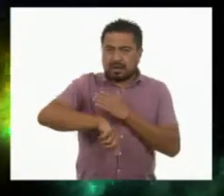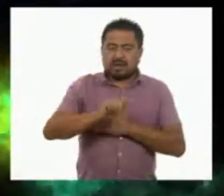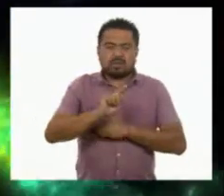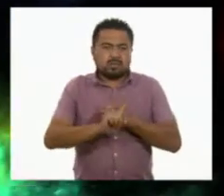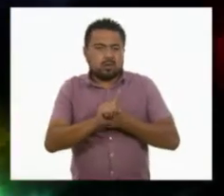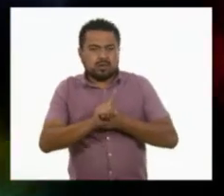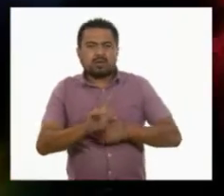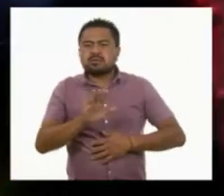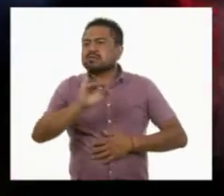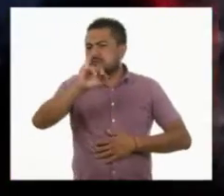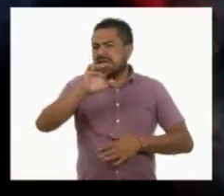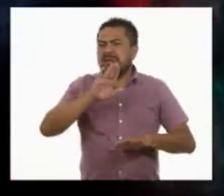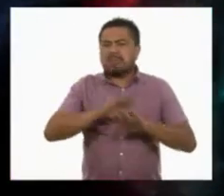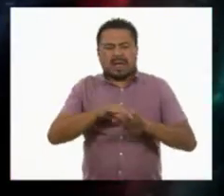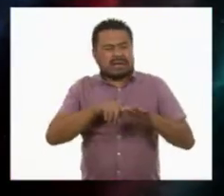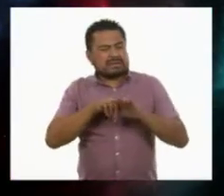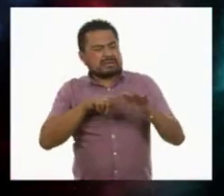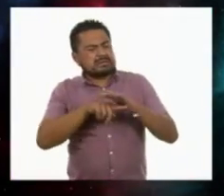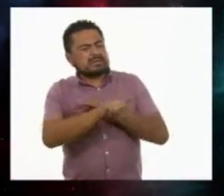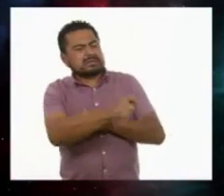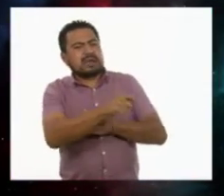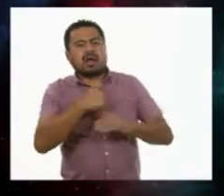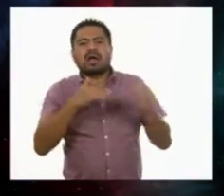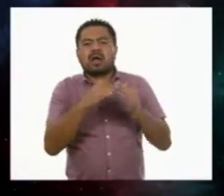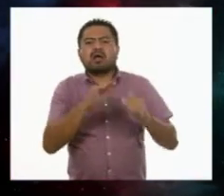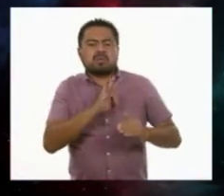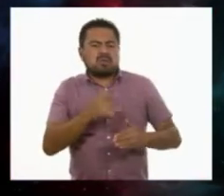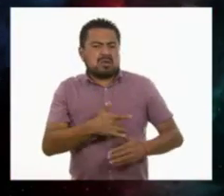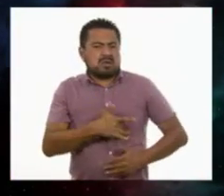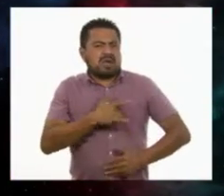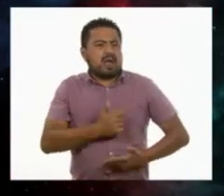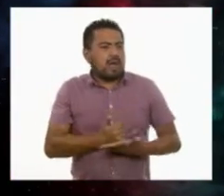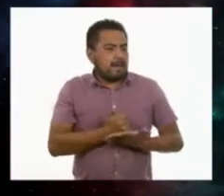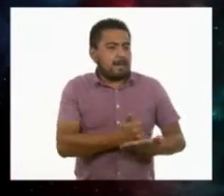Sí, estaba muy lejos de mi casa, pero sentí que ahí podría ayudar más.